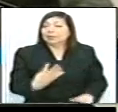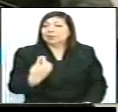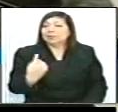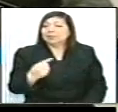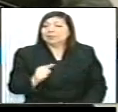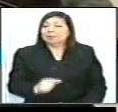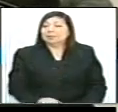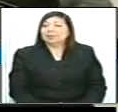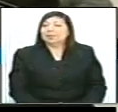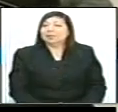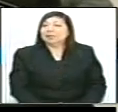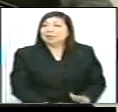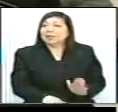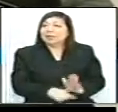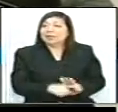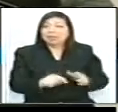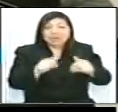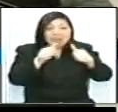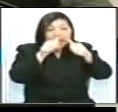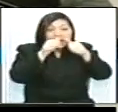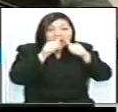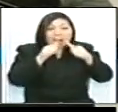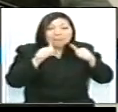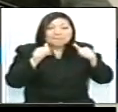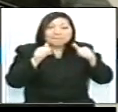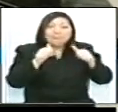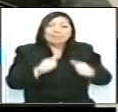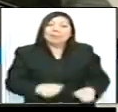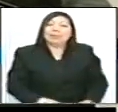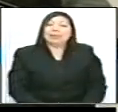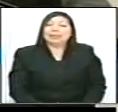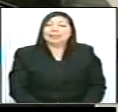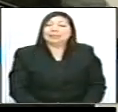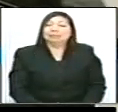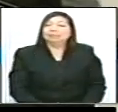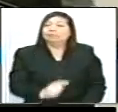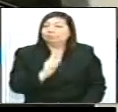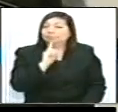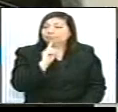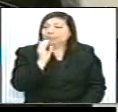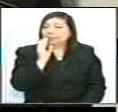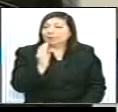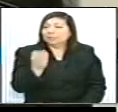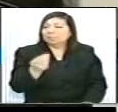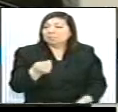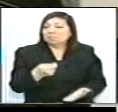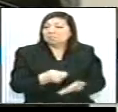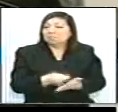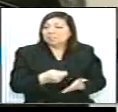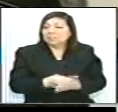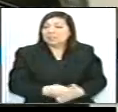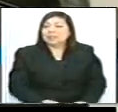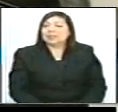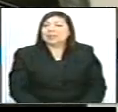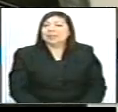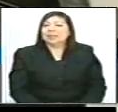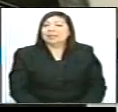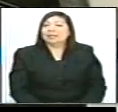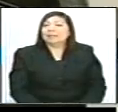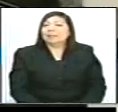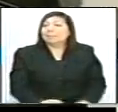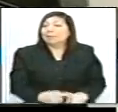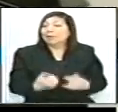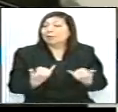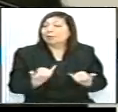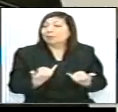millones por la ley de la Amazonía, sobre el cual estamos creando un fondo de contingencia. Y aún